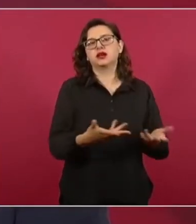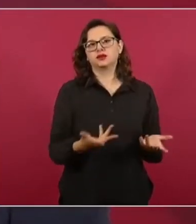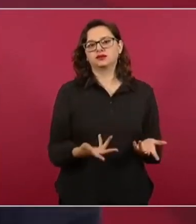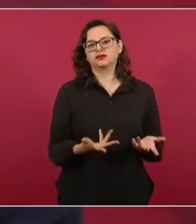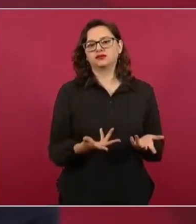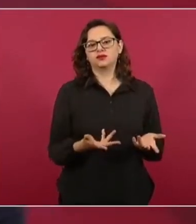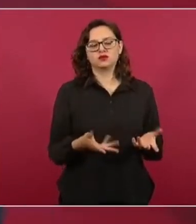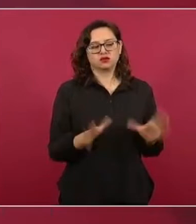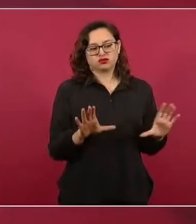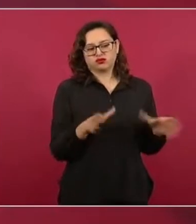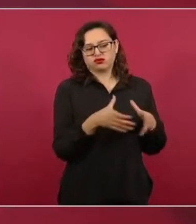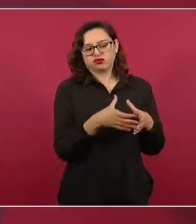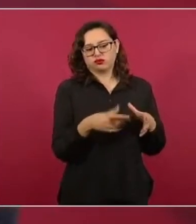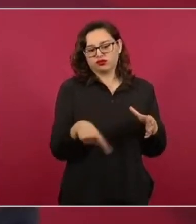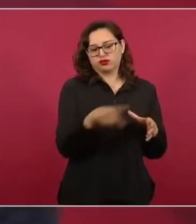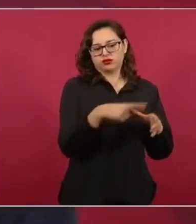Entonces,